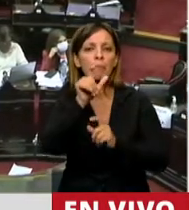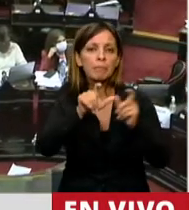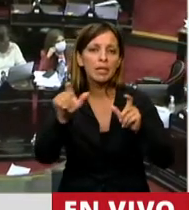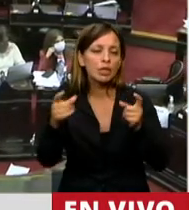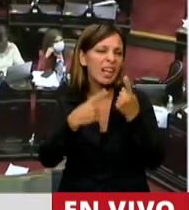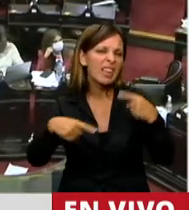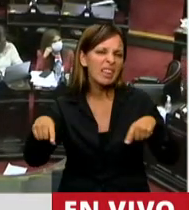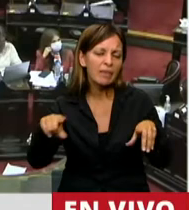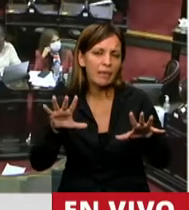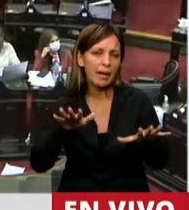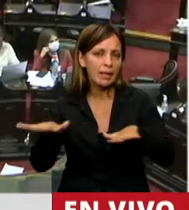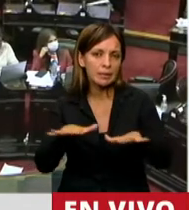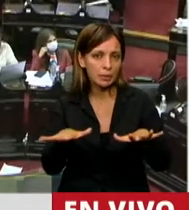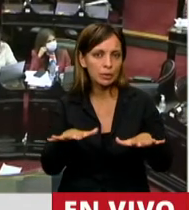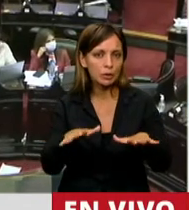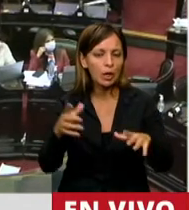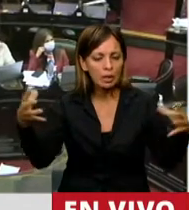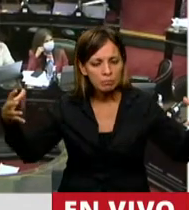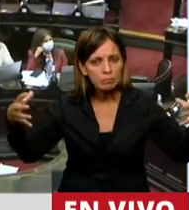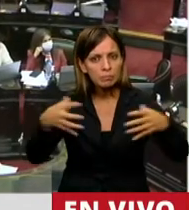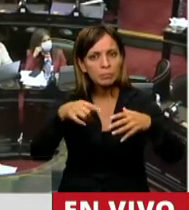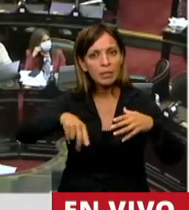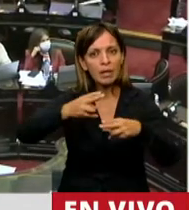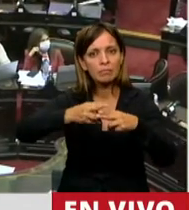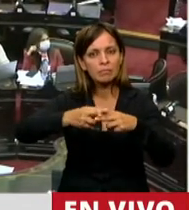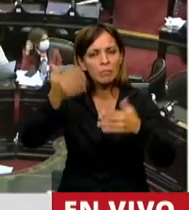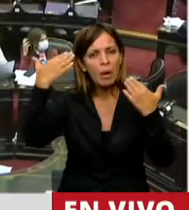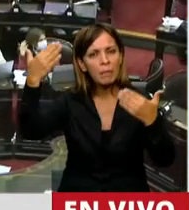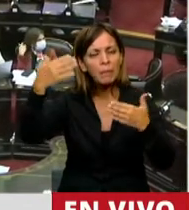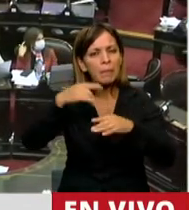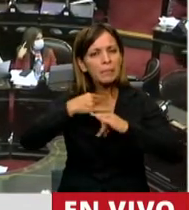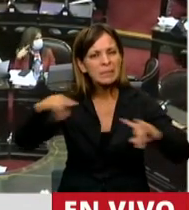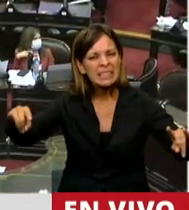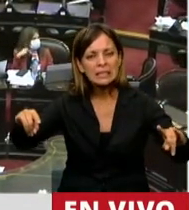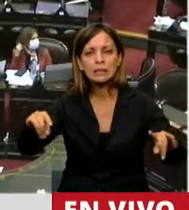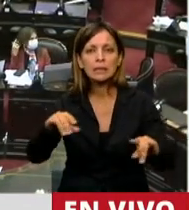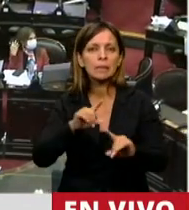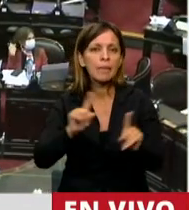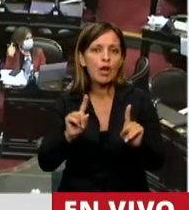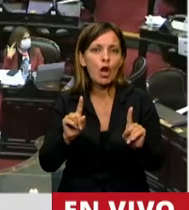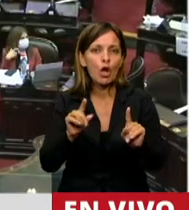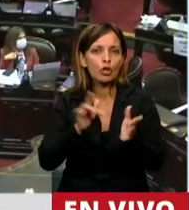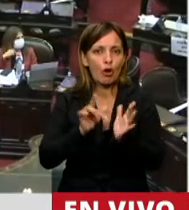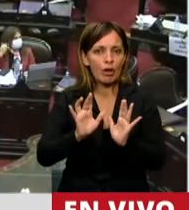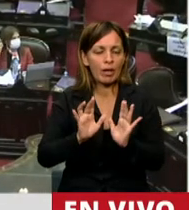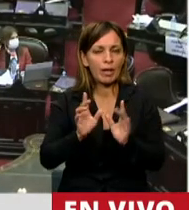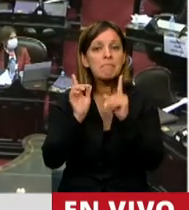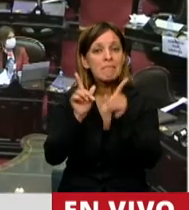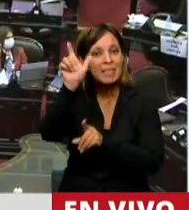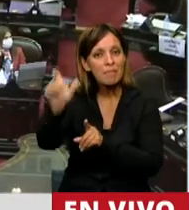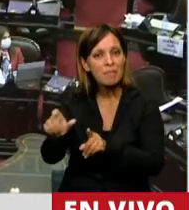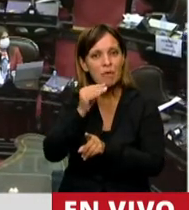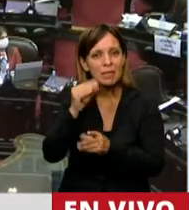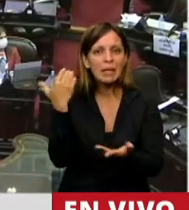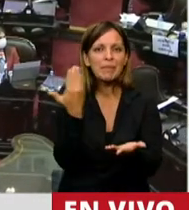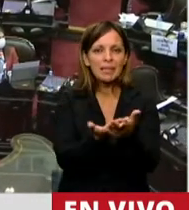diferentes hechos nos reunimos en esta plaza al grito de «para que no te pase». Y fue él el que presentó un proyecto de